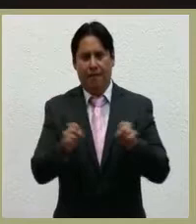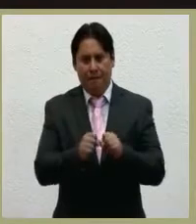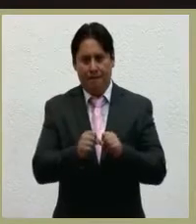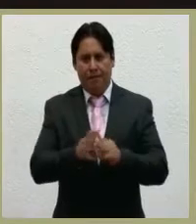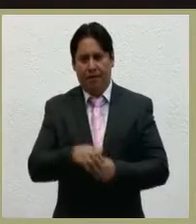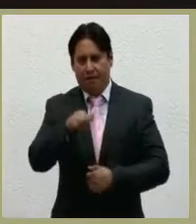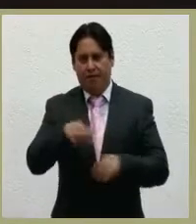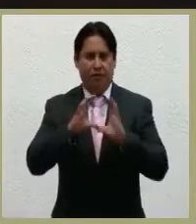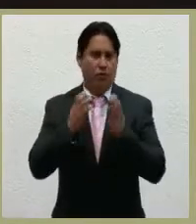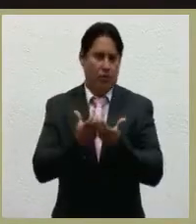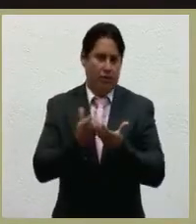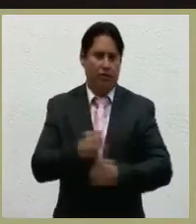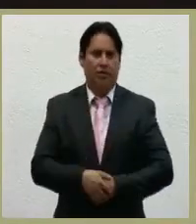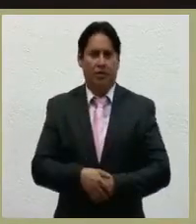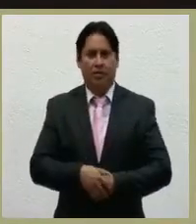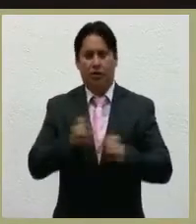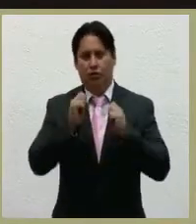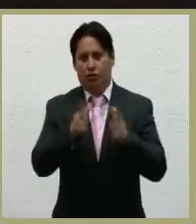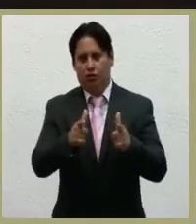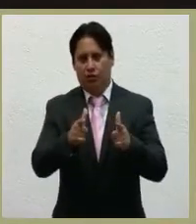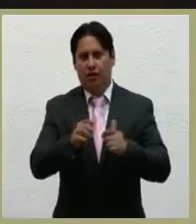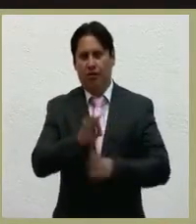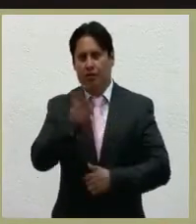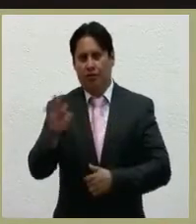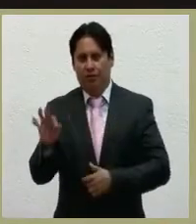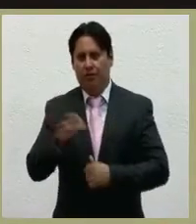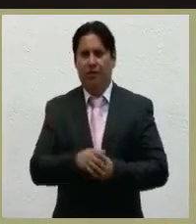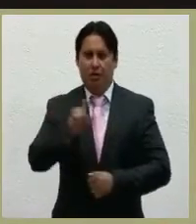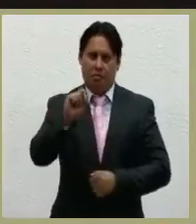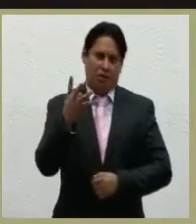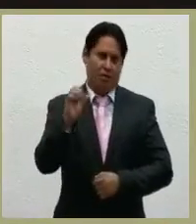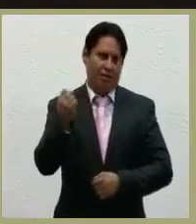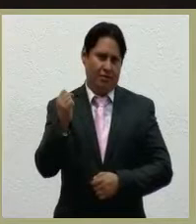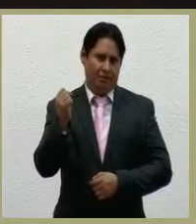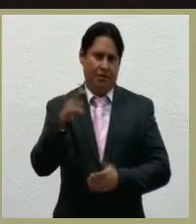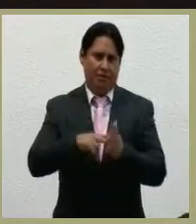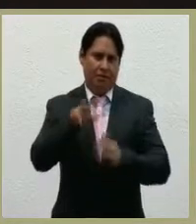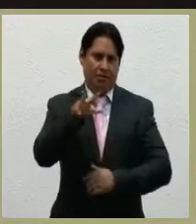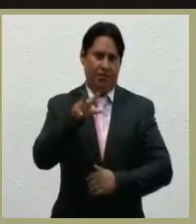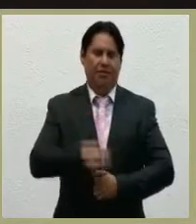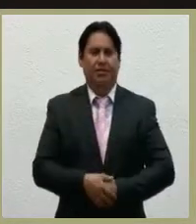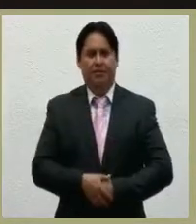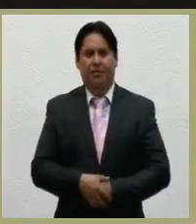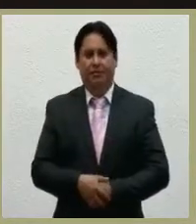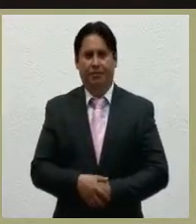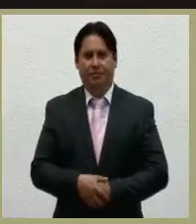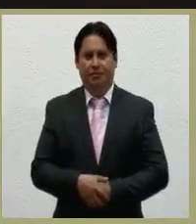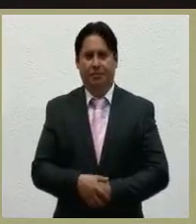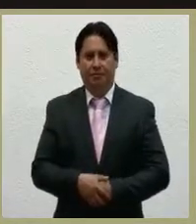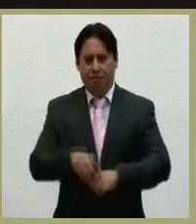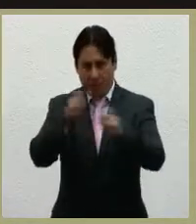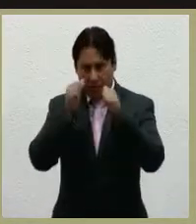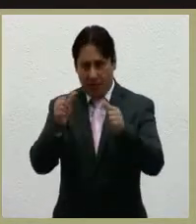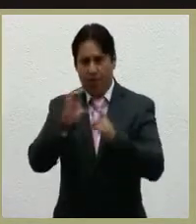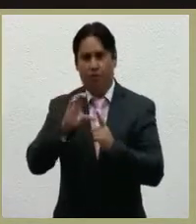del Honorable Congreso del Estado en la ciudad de Tuxtla Gutiérrez, Chiapas, a los 24 días del mes de septiembre de 2018. Atentamente por